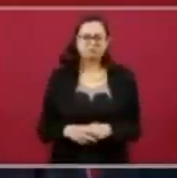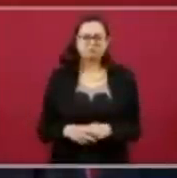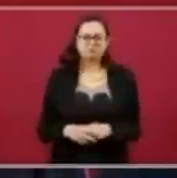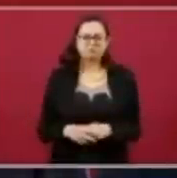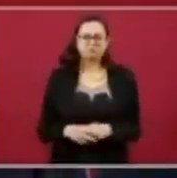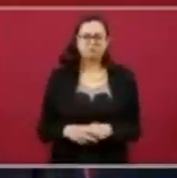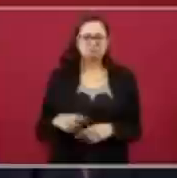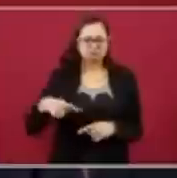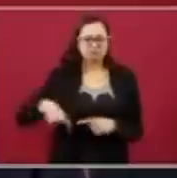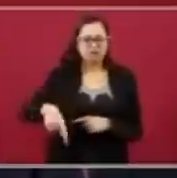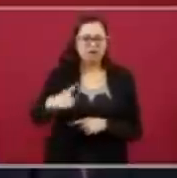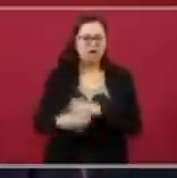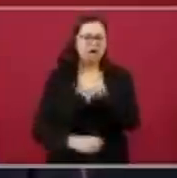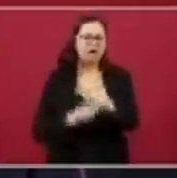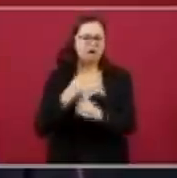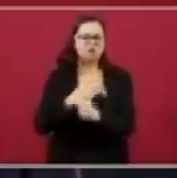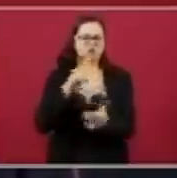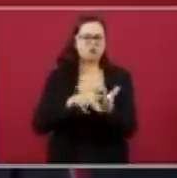este año,